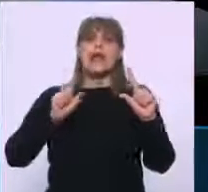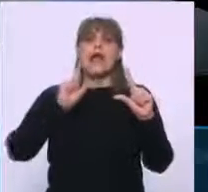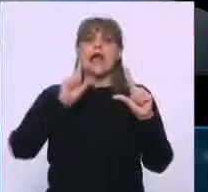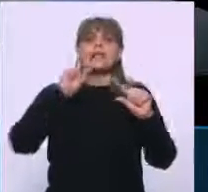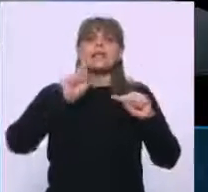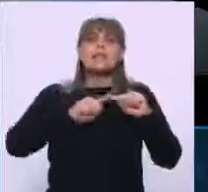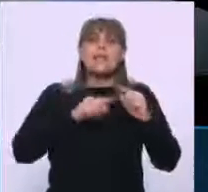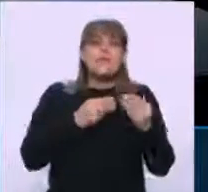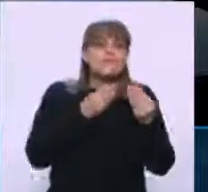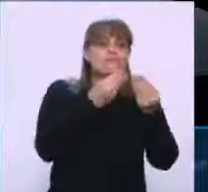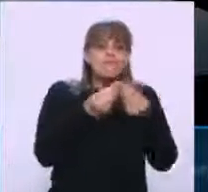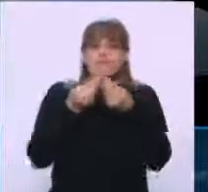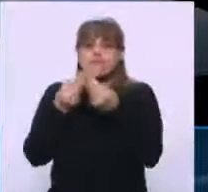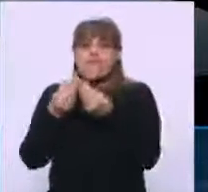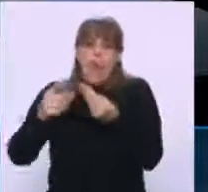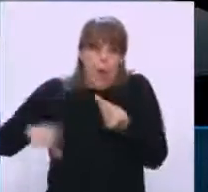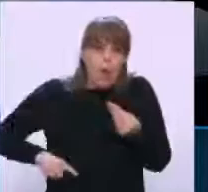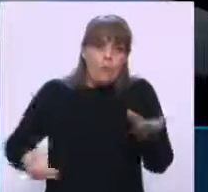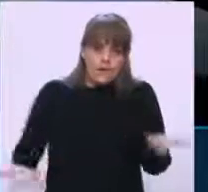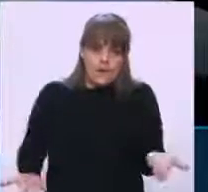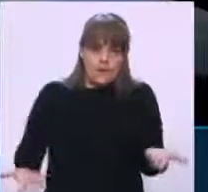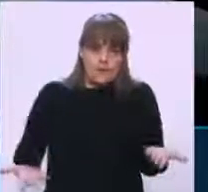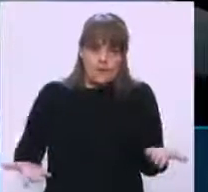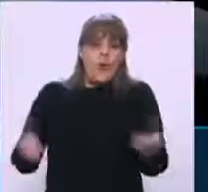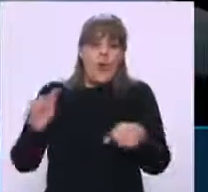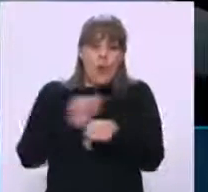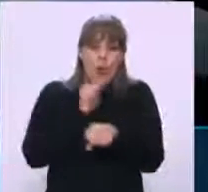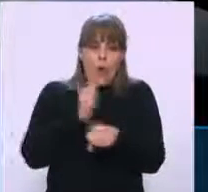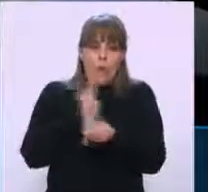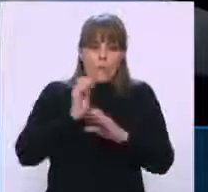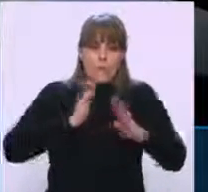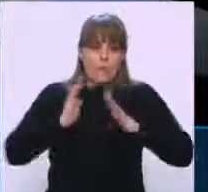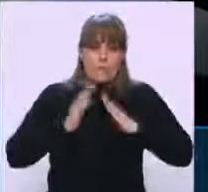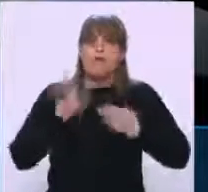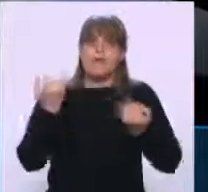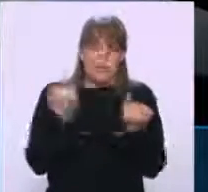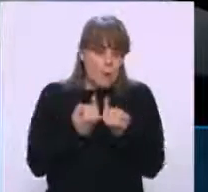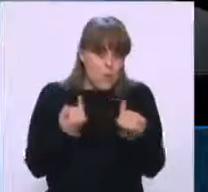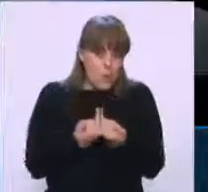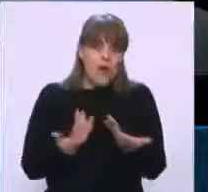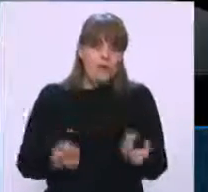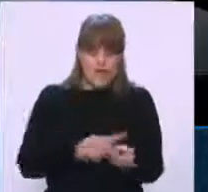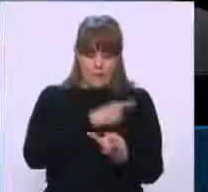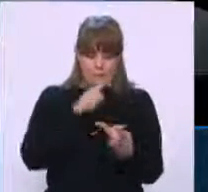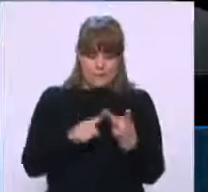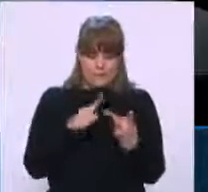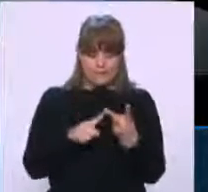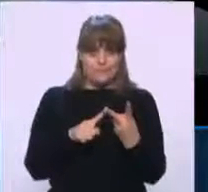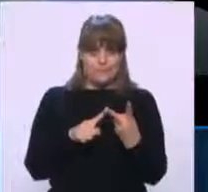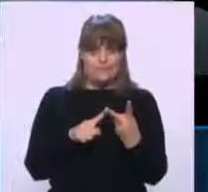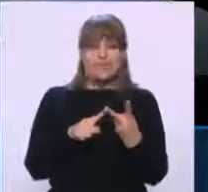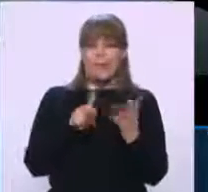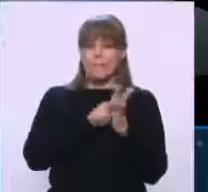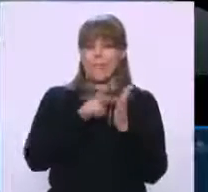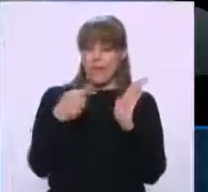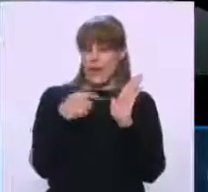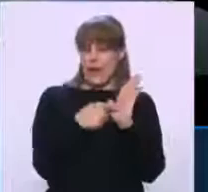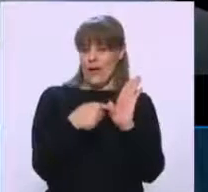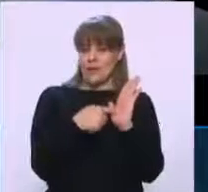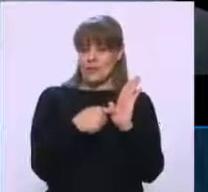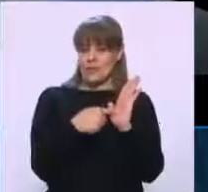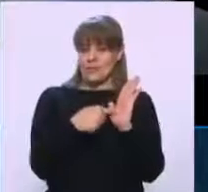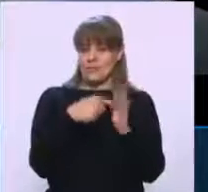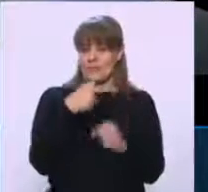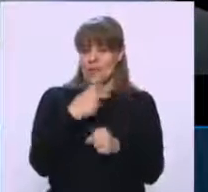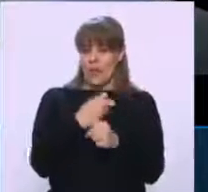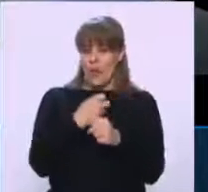gobiernos, y ni qué decir de los vehículos militares, por supuesto, ¿no? El segundo argumento que menciona la nota del Universal en su primera